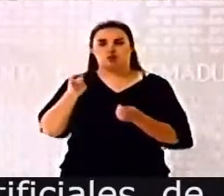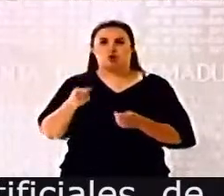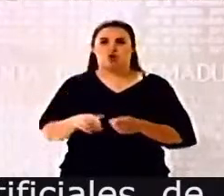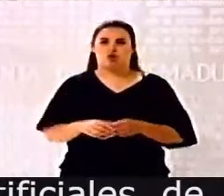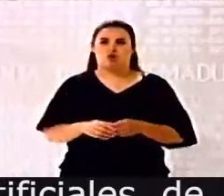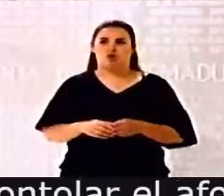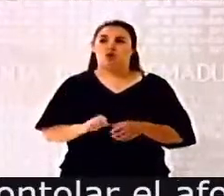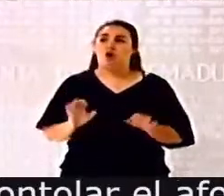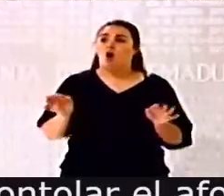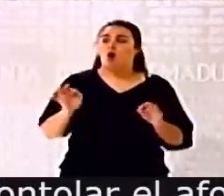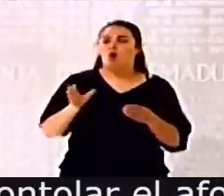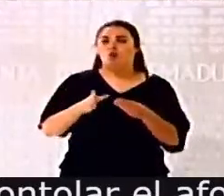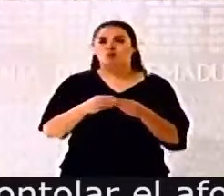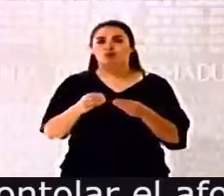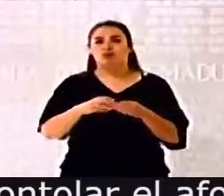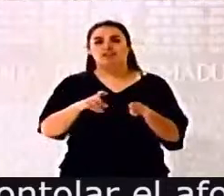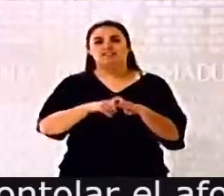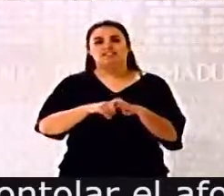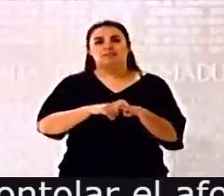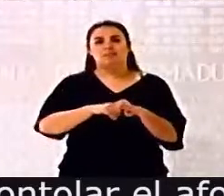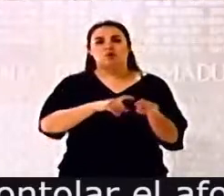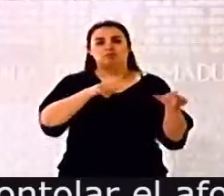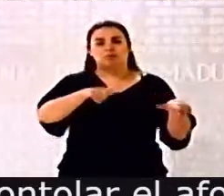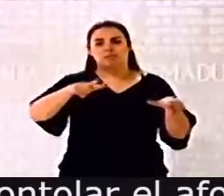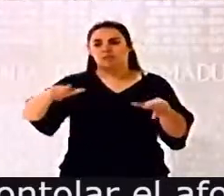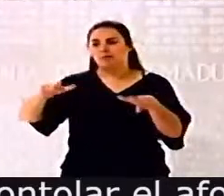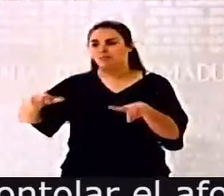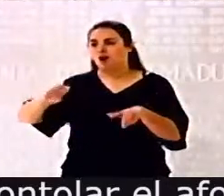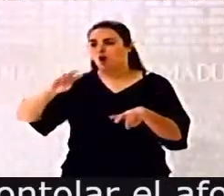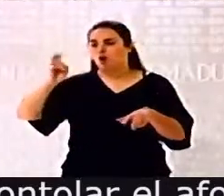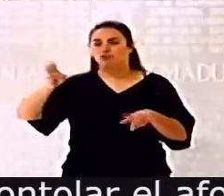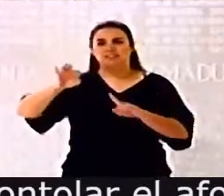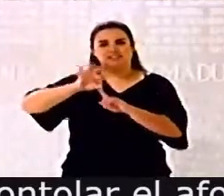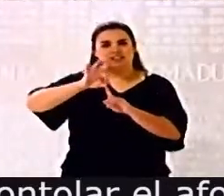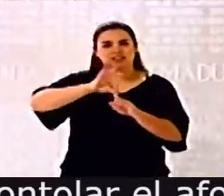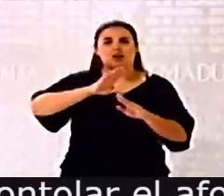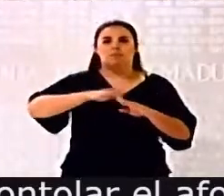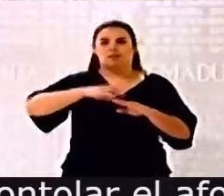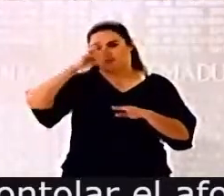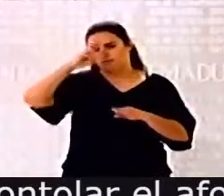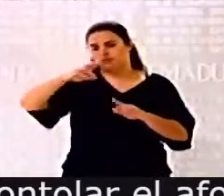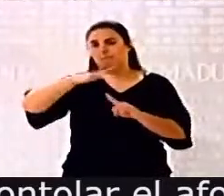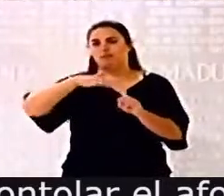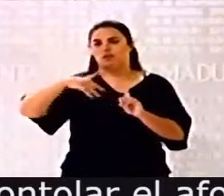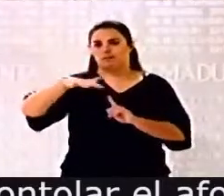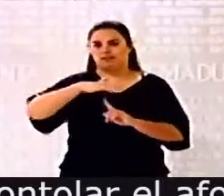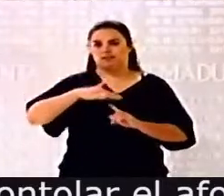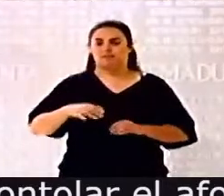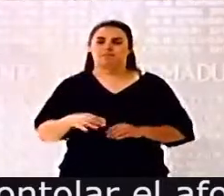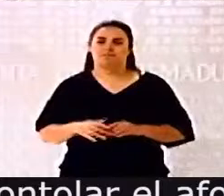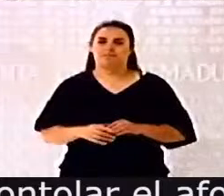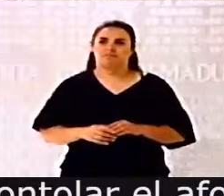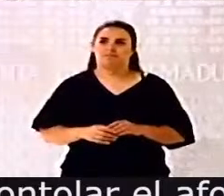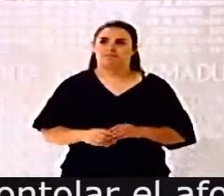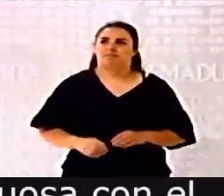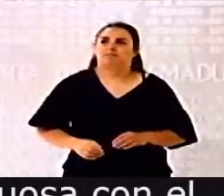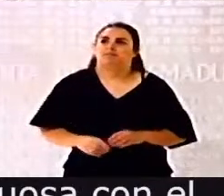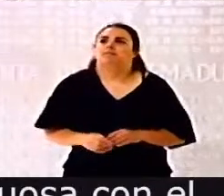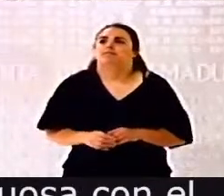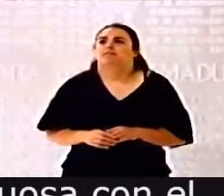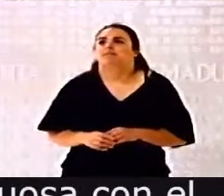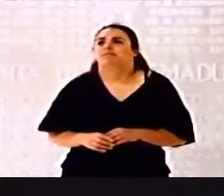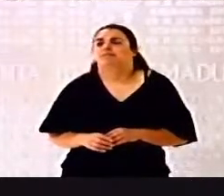o se pueden utilizar otro tipo de señalética que sea respetuosa con el medio ambiente. En las